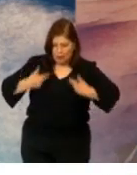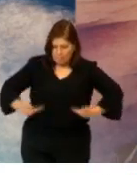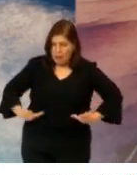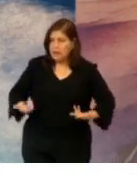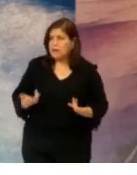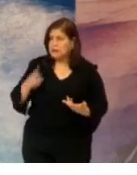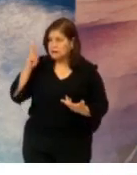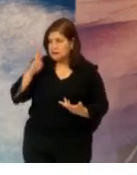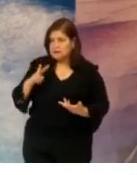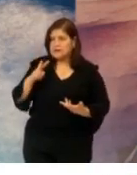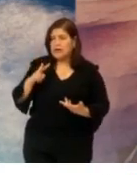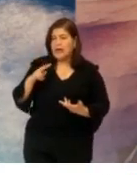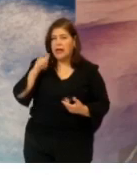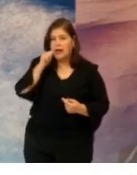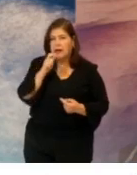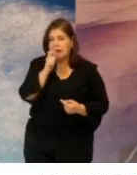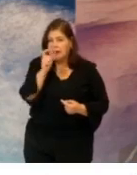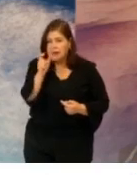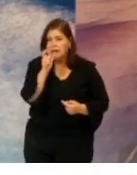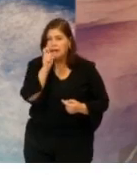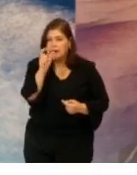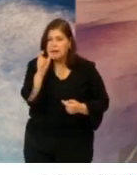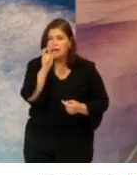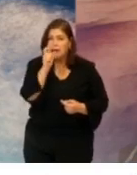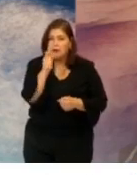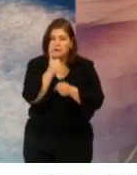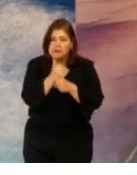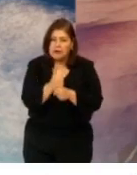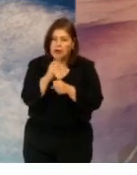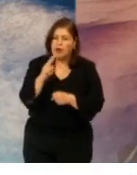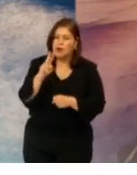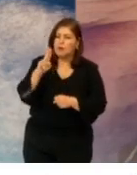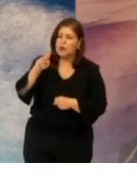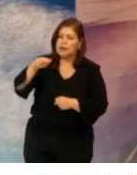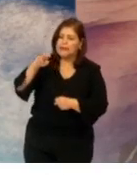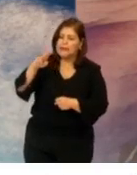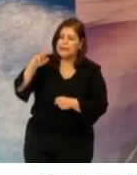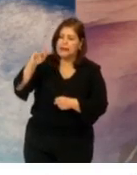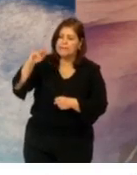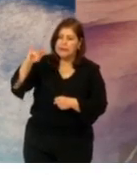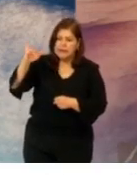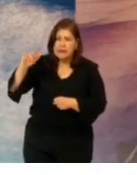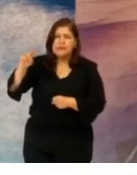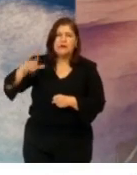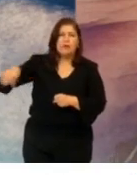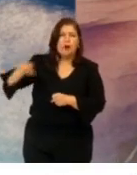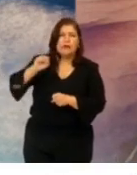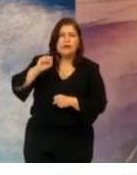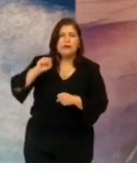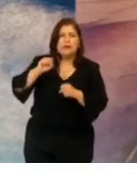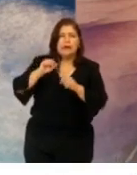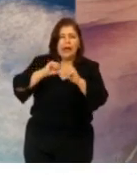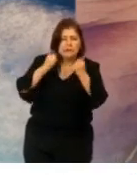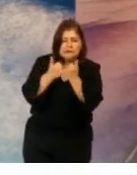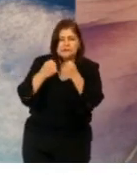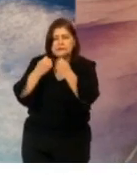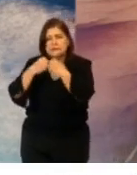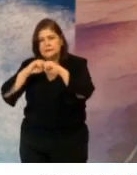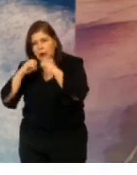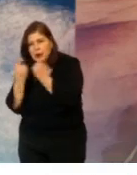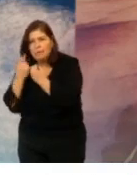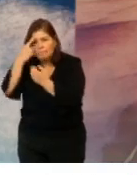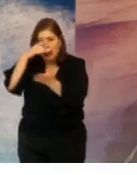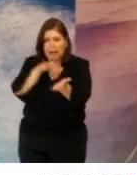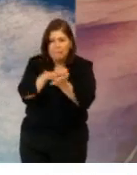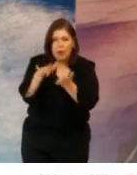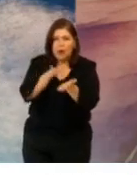pues he escuchado mucho la palabra vulnerabilidad y cómo las organizaciones civiles apoyamos y ayudamos y diseñamos para ayudar